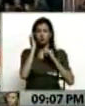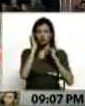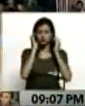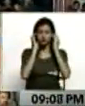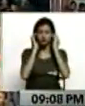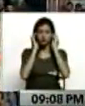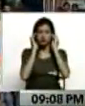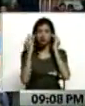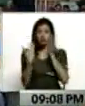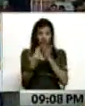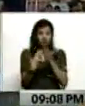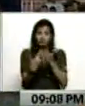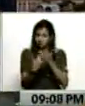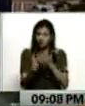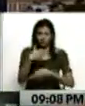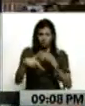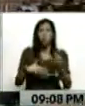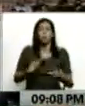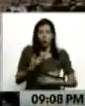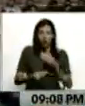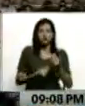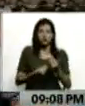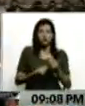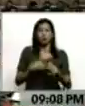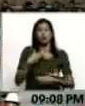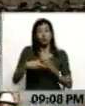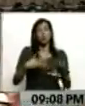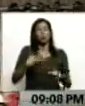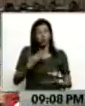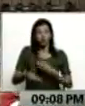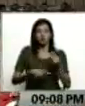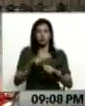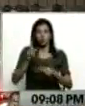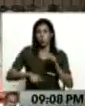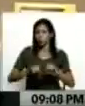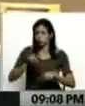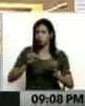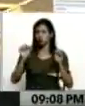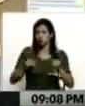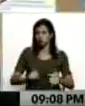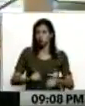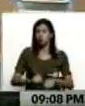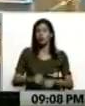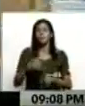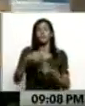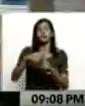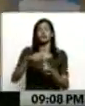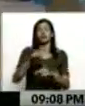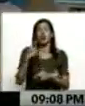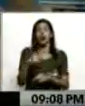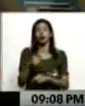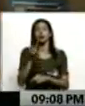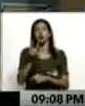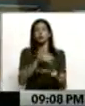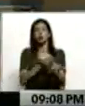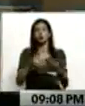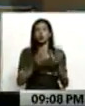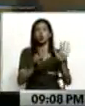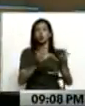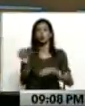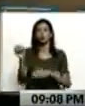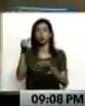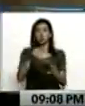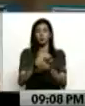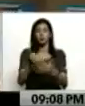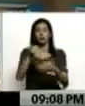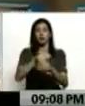pero es una demostración palpable que en revolución se pueden hacer las cosas además hay 2 millones